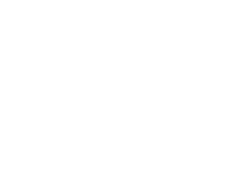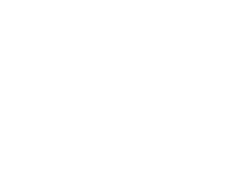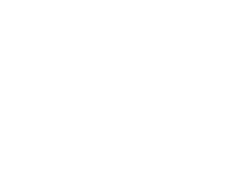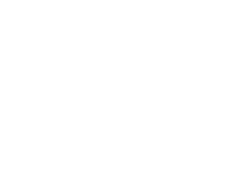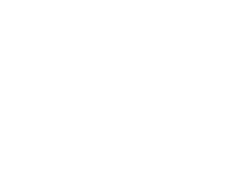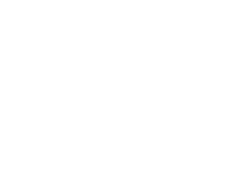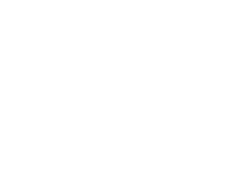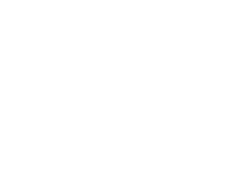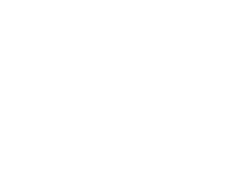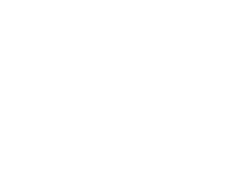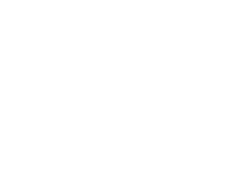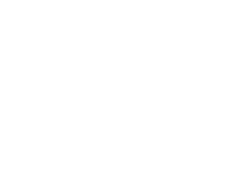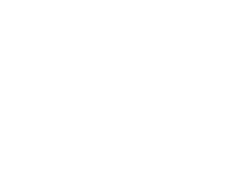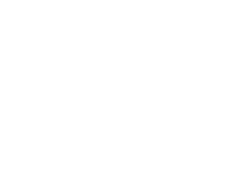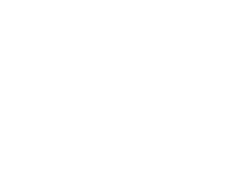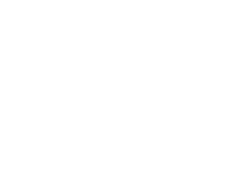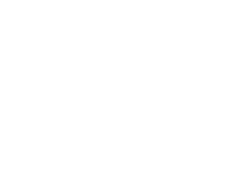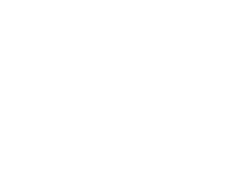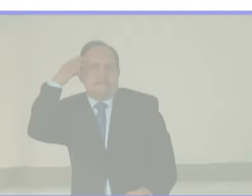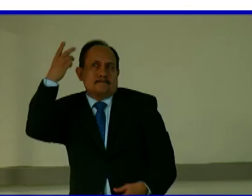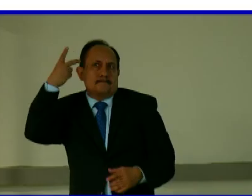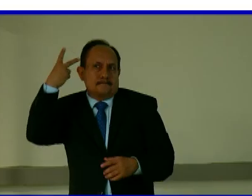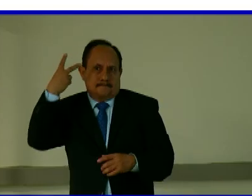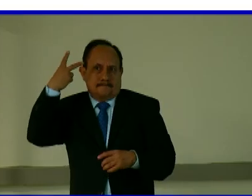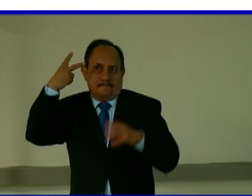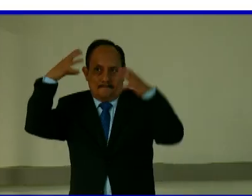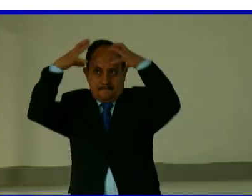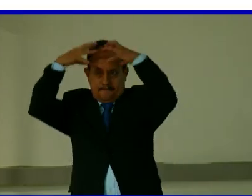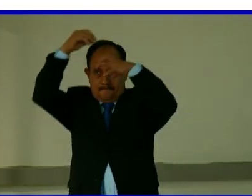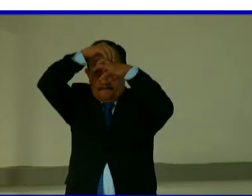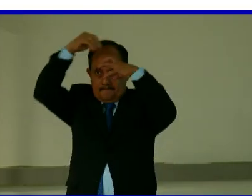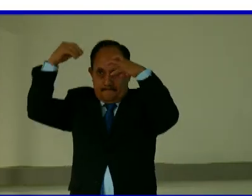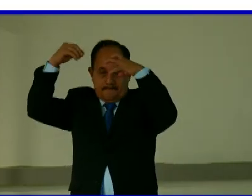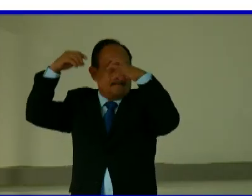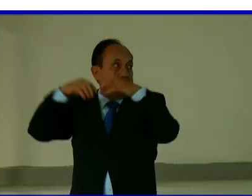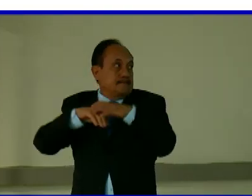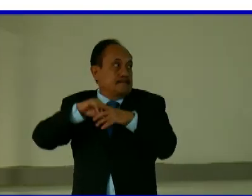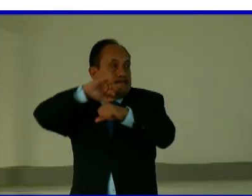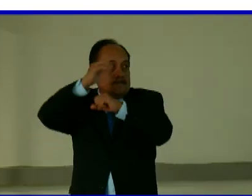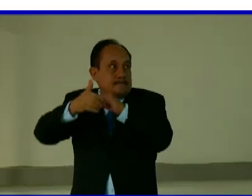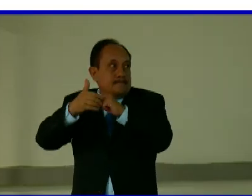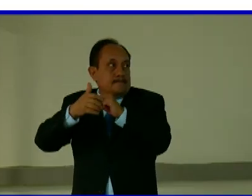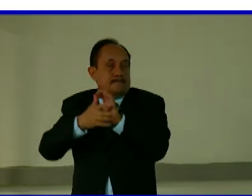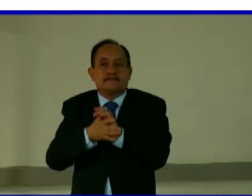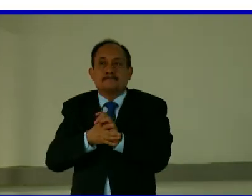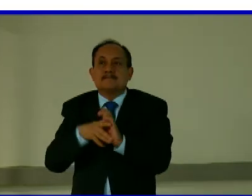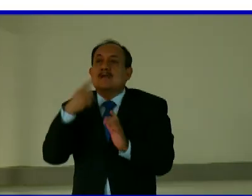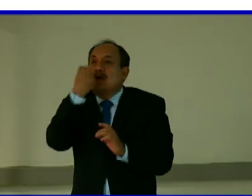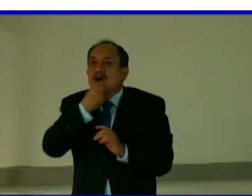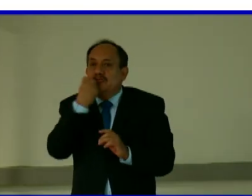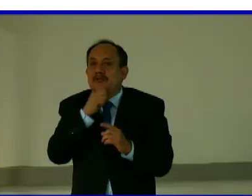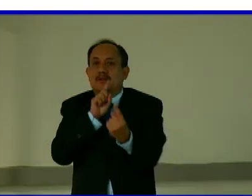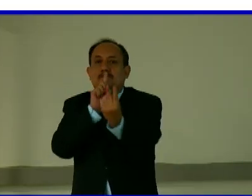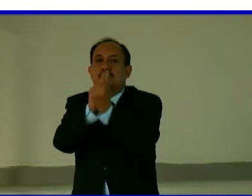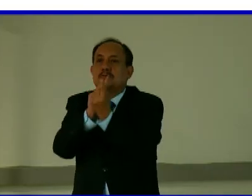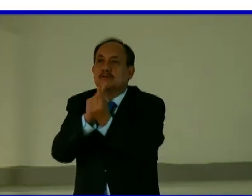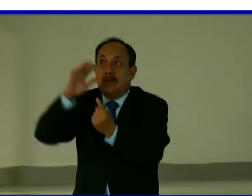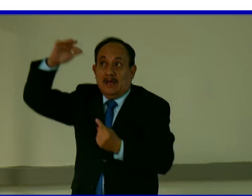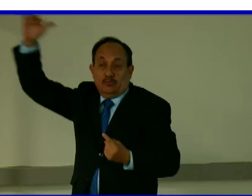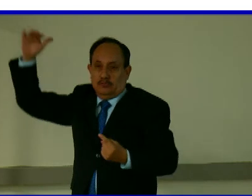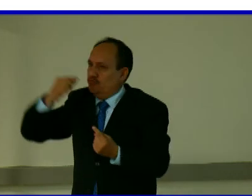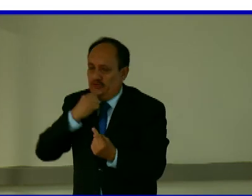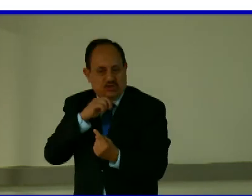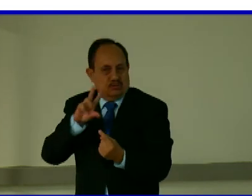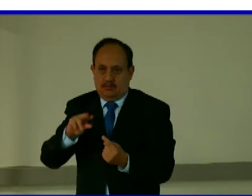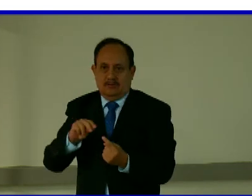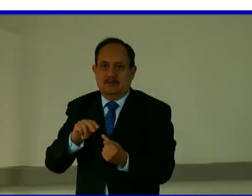La gestión psicológica tenemos dos. Para terminar, la terapia conductual es para el adulto, no para el niño. La